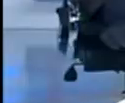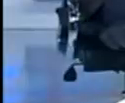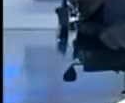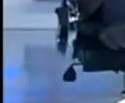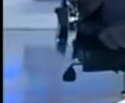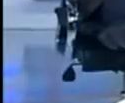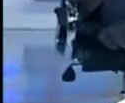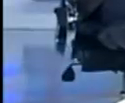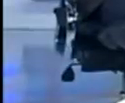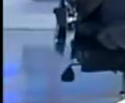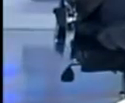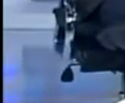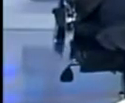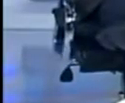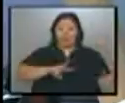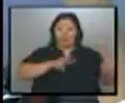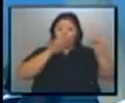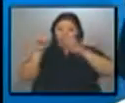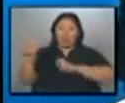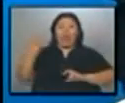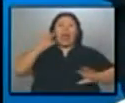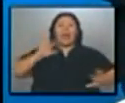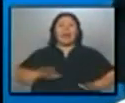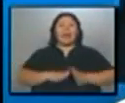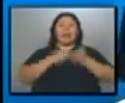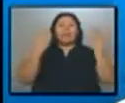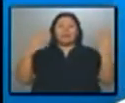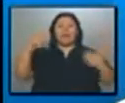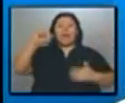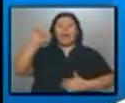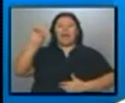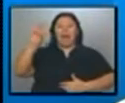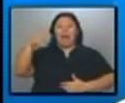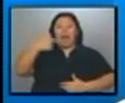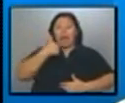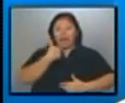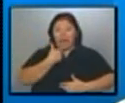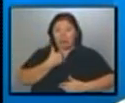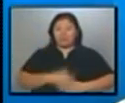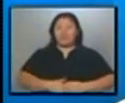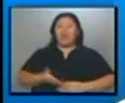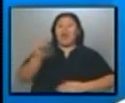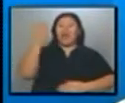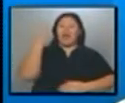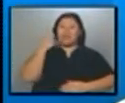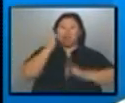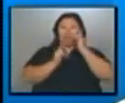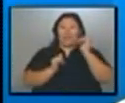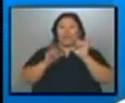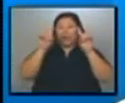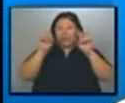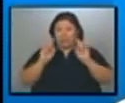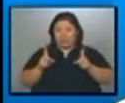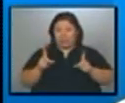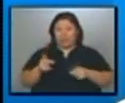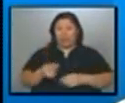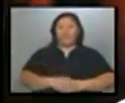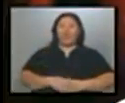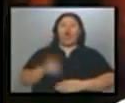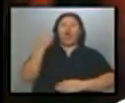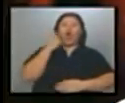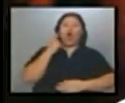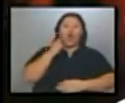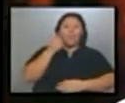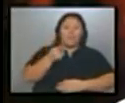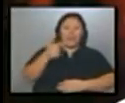en un ratito seguimos con caras. Ahí está. Muy bien. Dale, tema que hablamos ayer, Mariano Martínez en la tapa con la modelo con la que